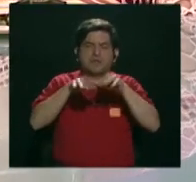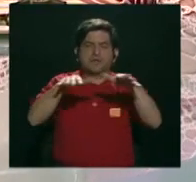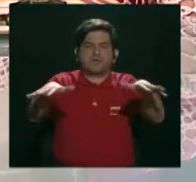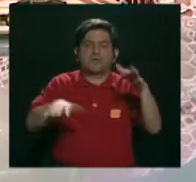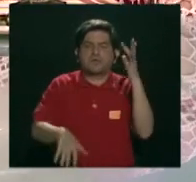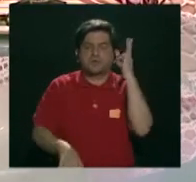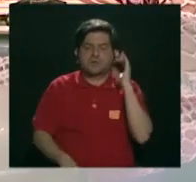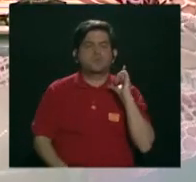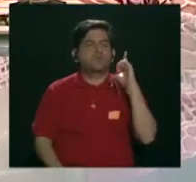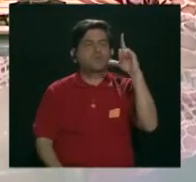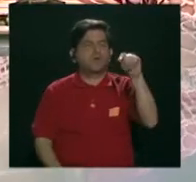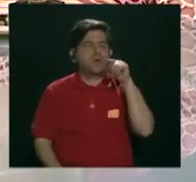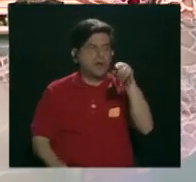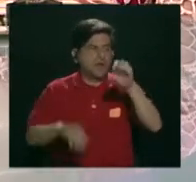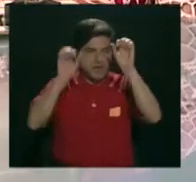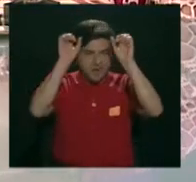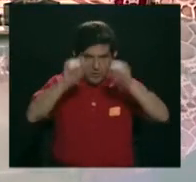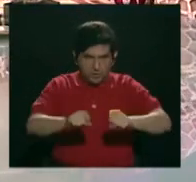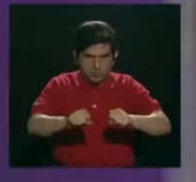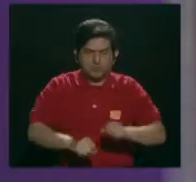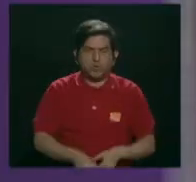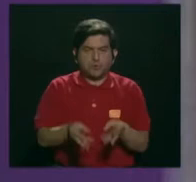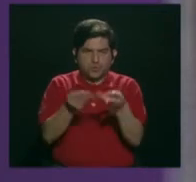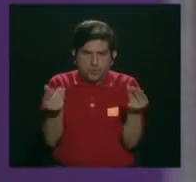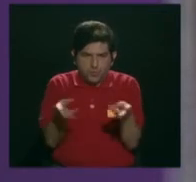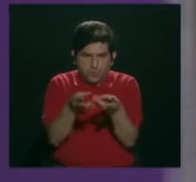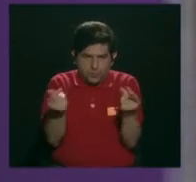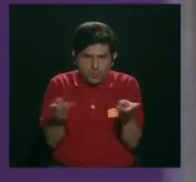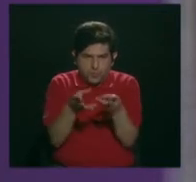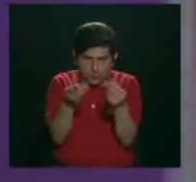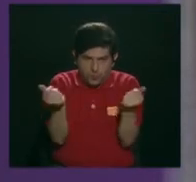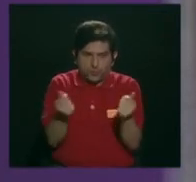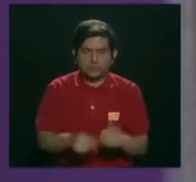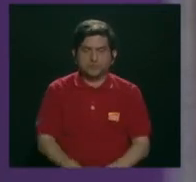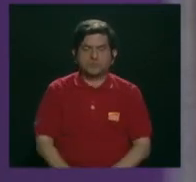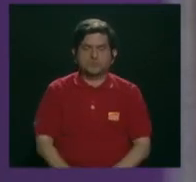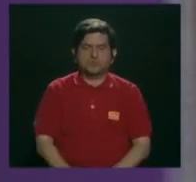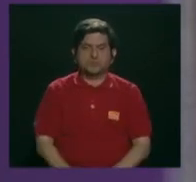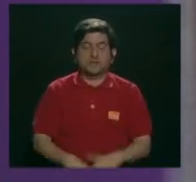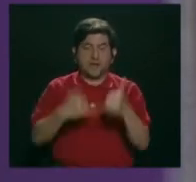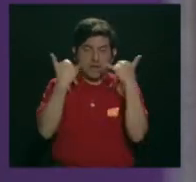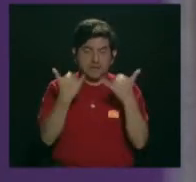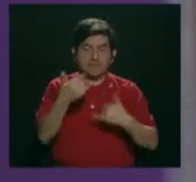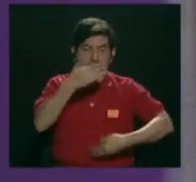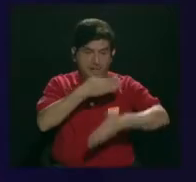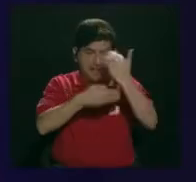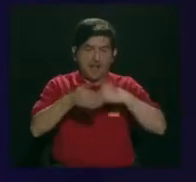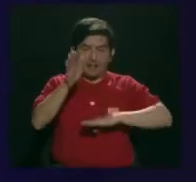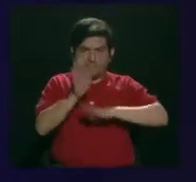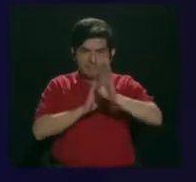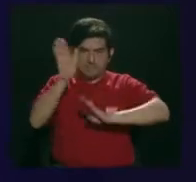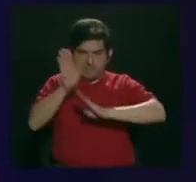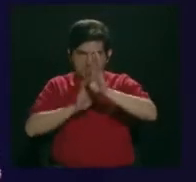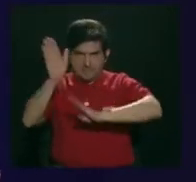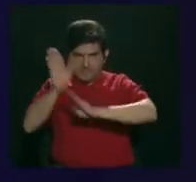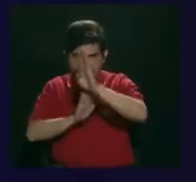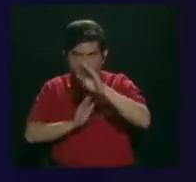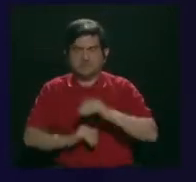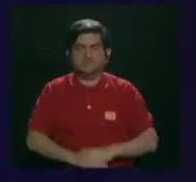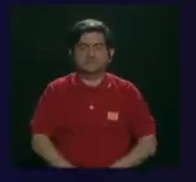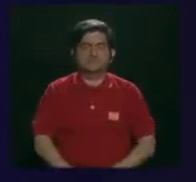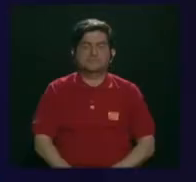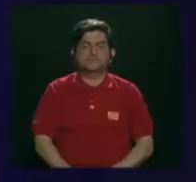Rurales para que ellas fueran las que produjeran, o sea, los productos que ya se habían desarrollado. Y bueno,